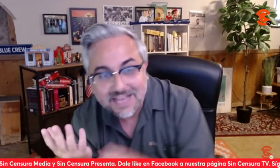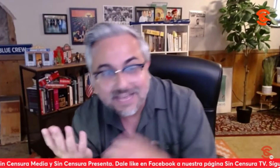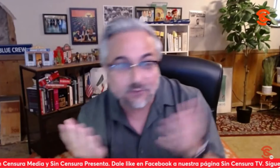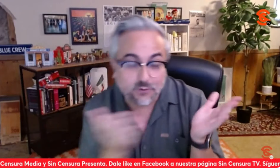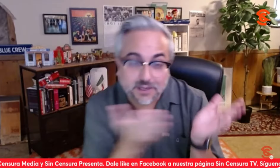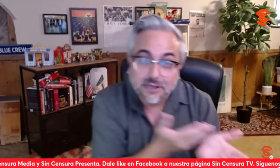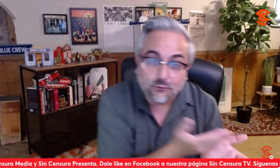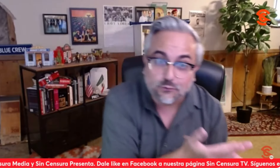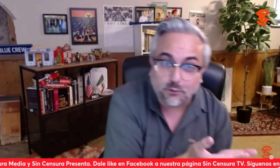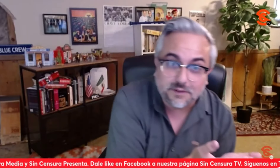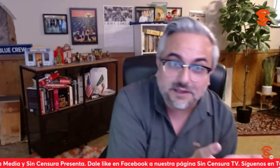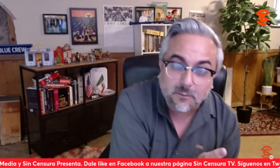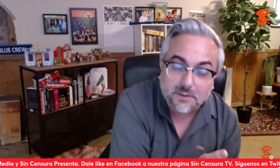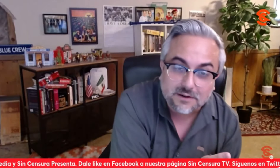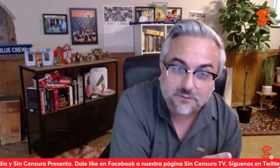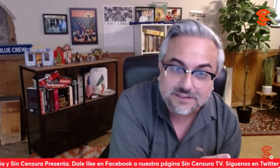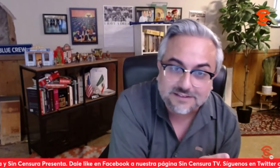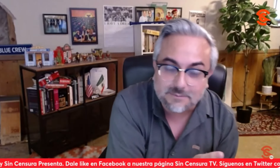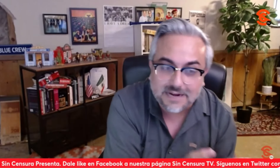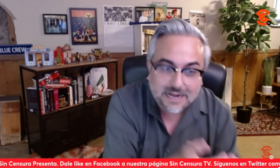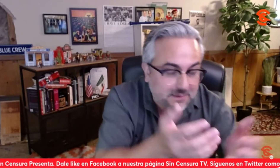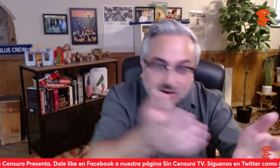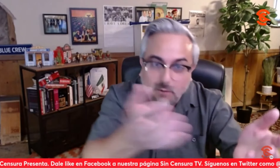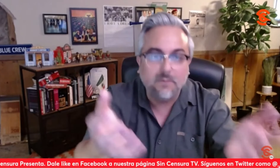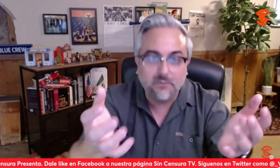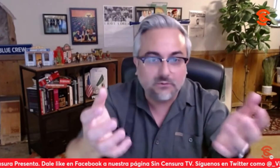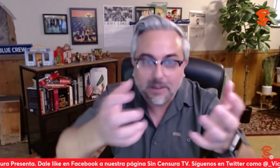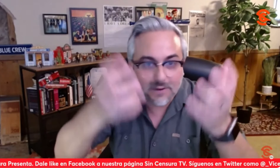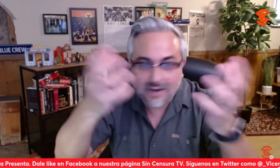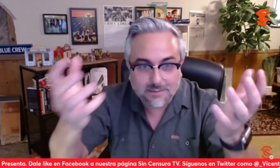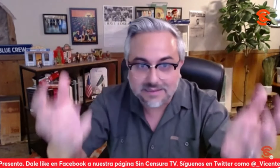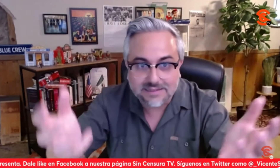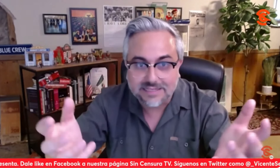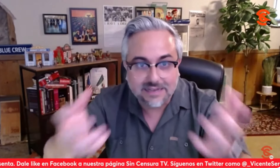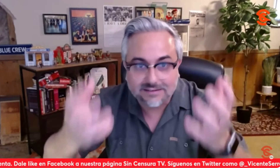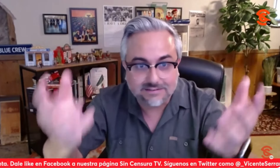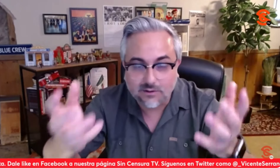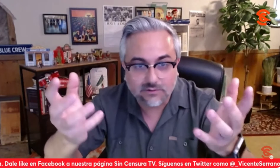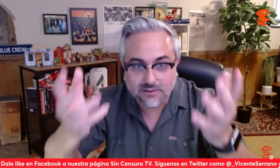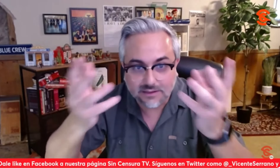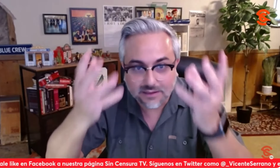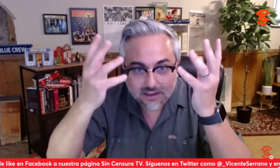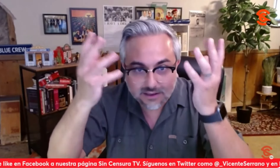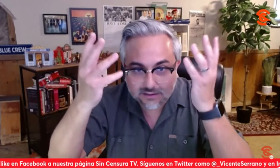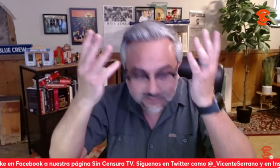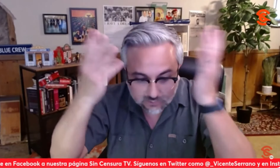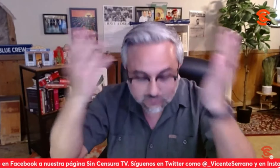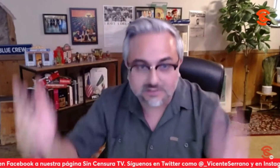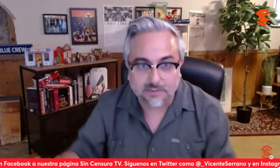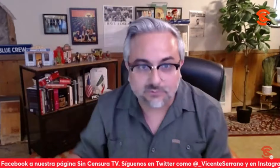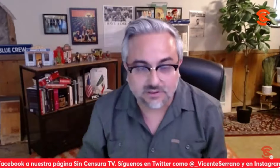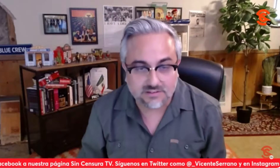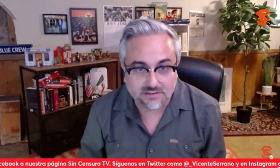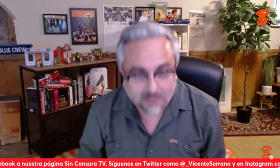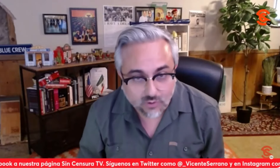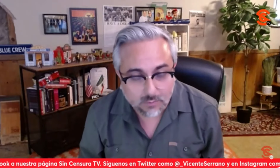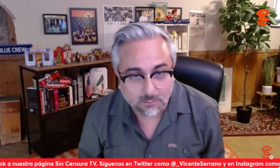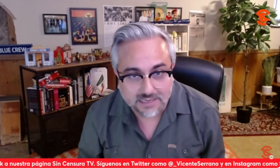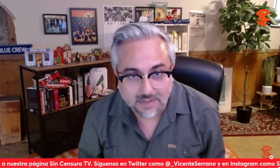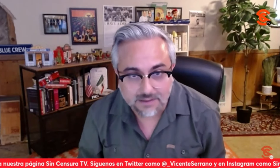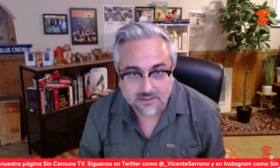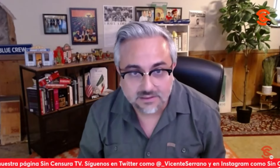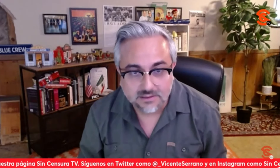había, que fue su informe de gobierno del fin de semana? Ve cómo es una bola de mentiras, de circos y de situaciones absurdas de esta